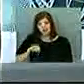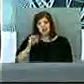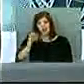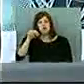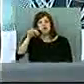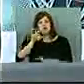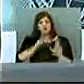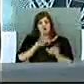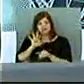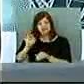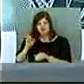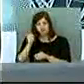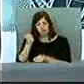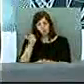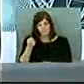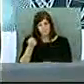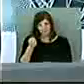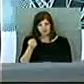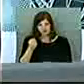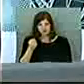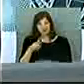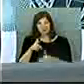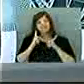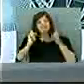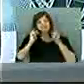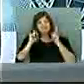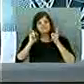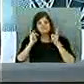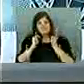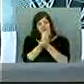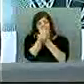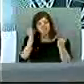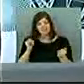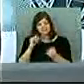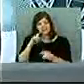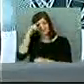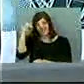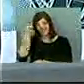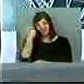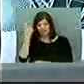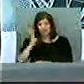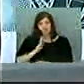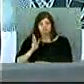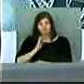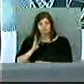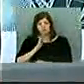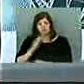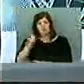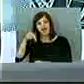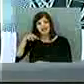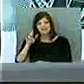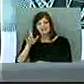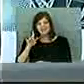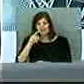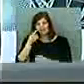Y en el marco de las celebraciones que se vienen realizando por el Día Internacional de la Mujer, Antel homenajeó hoy a un grupo de destacadas personalidades de nuestro